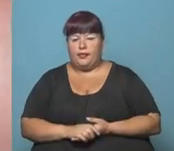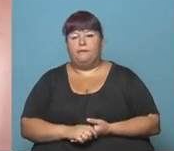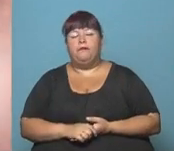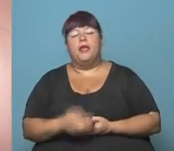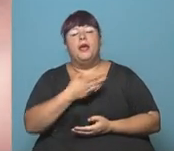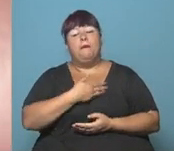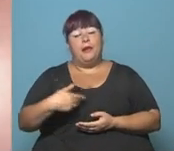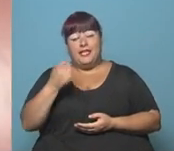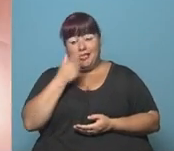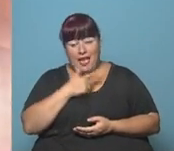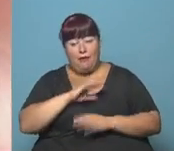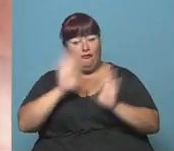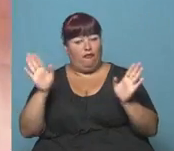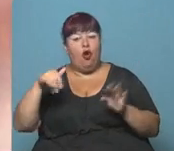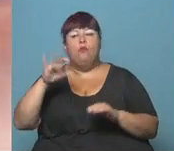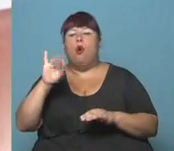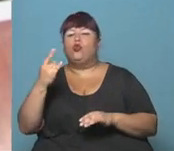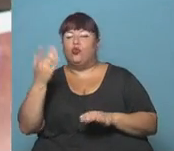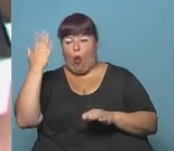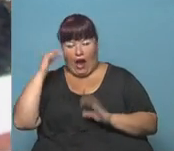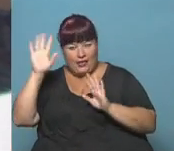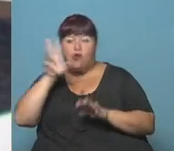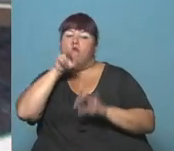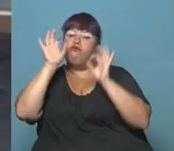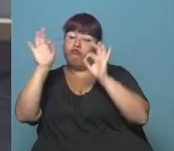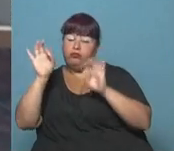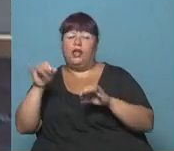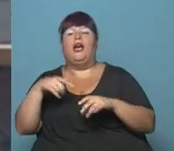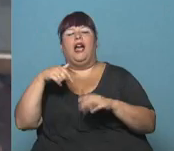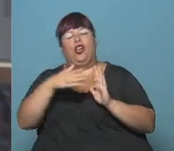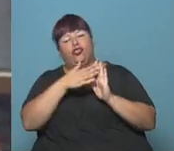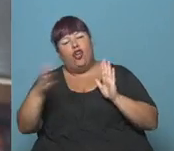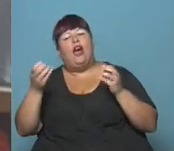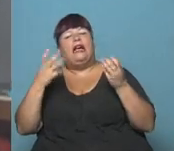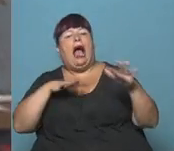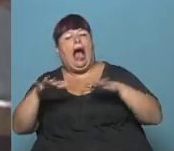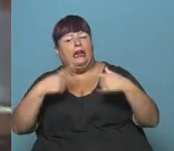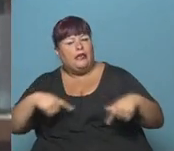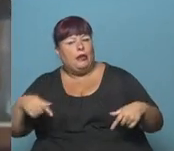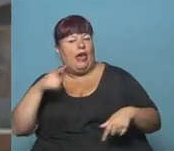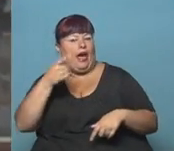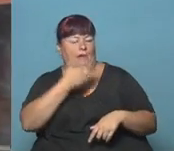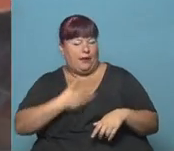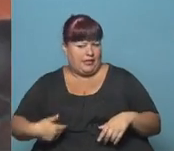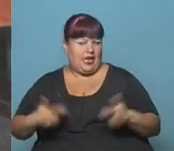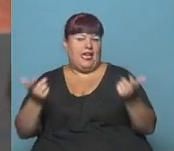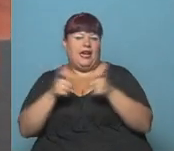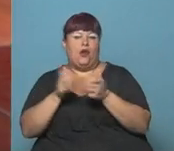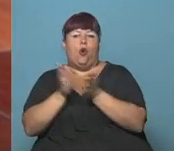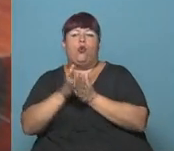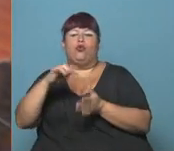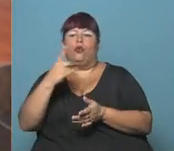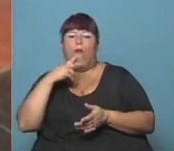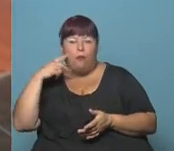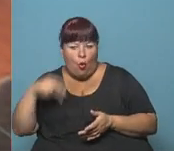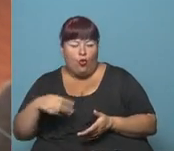El presidente de la Nación ya dejó Moscú, estuvo en la jornada de ayer en Rusia. Estaremos repasando la agenda del presidente justamente y su encuentro con Vladimir Putin,